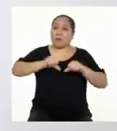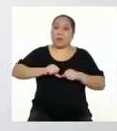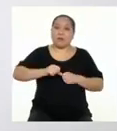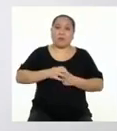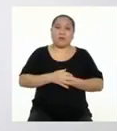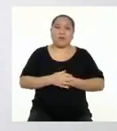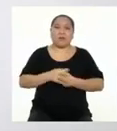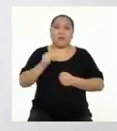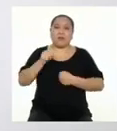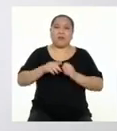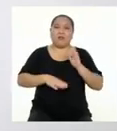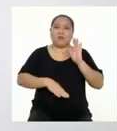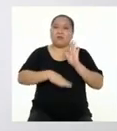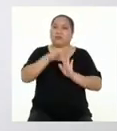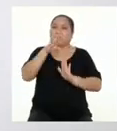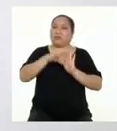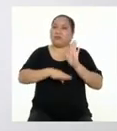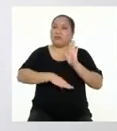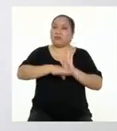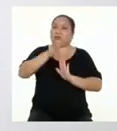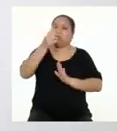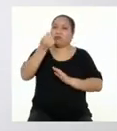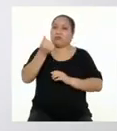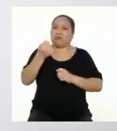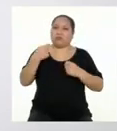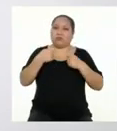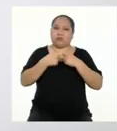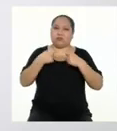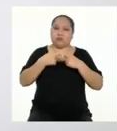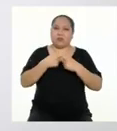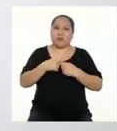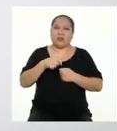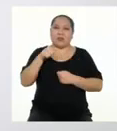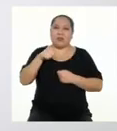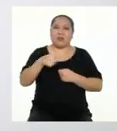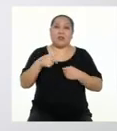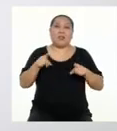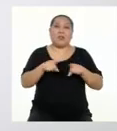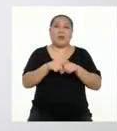solo puede subir tus gastos, sino